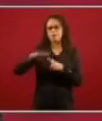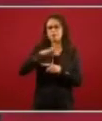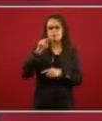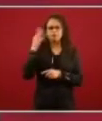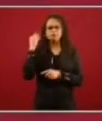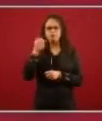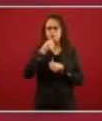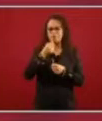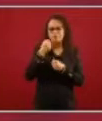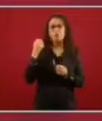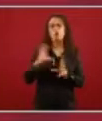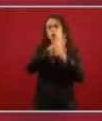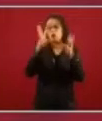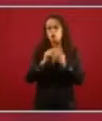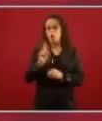las canonjías